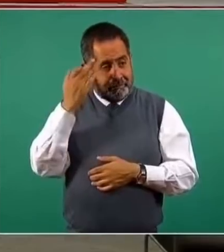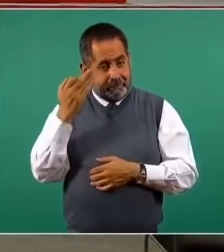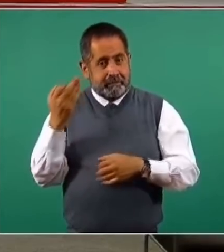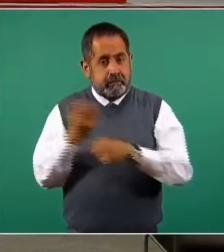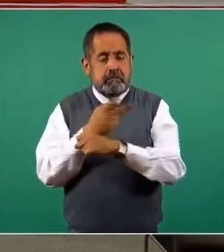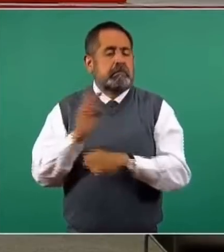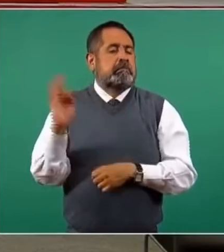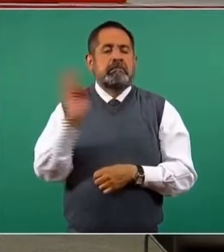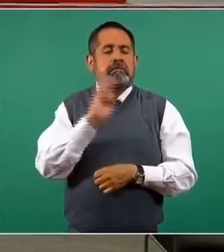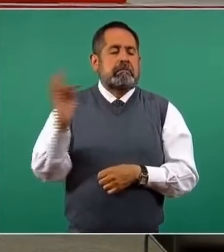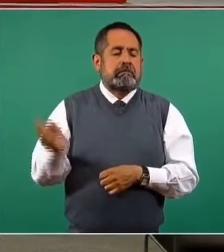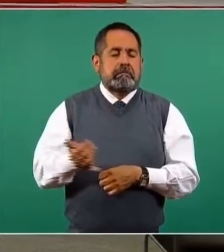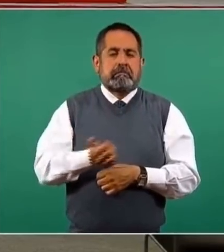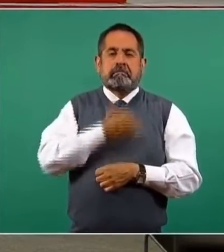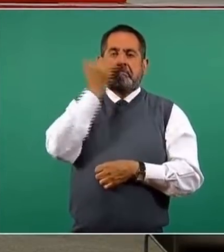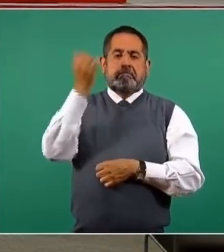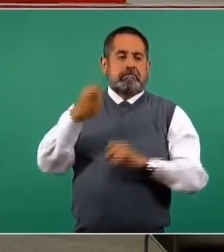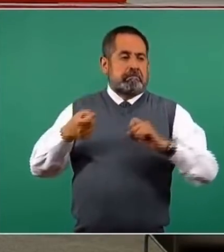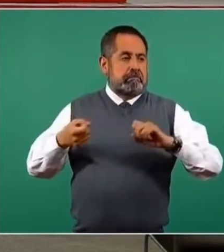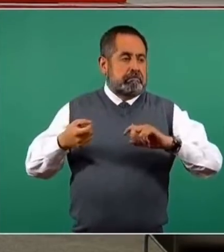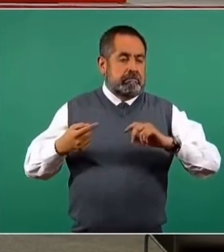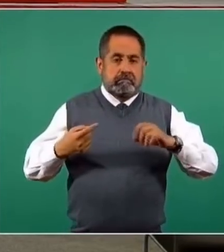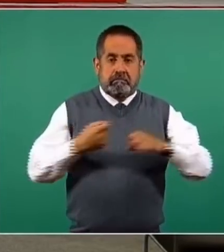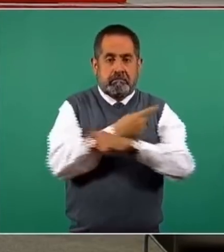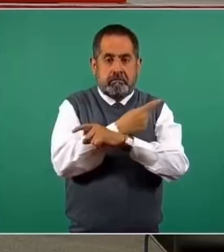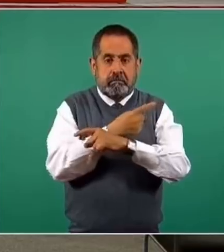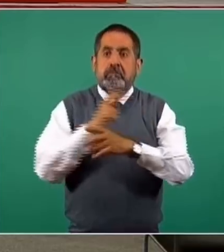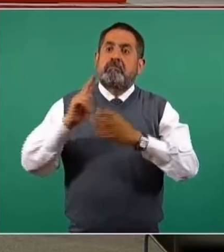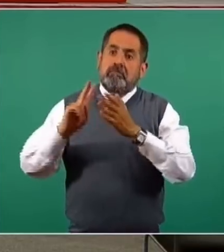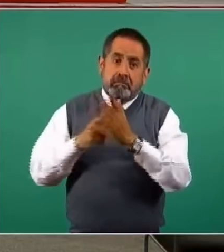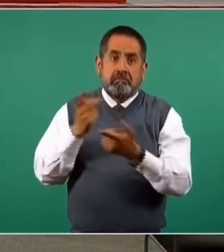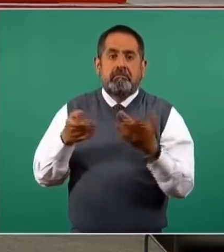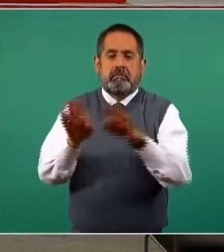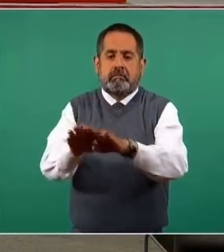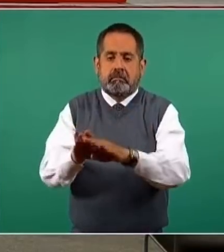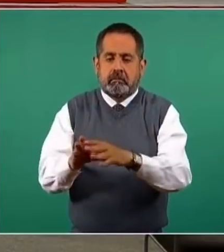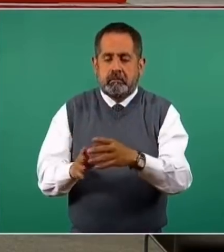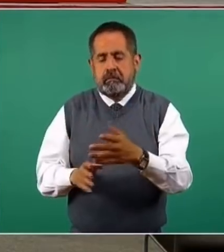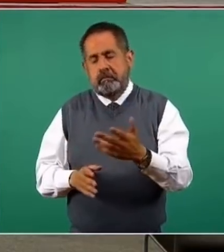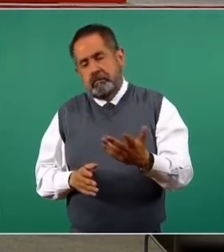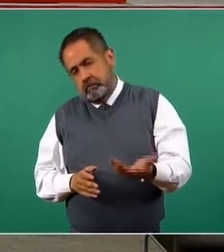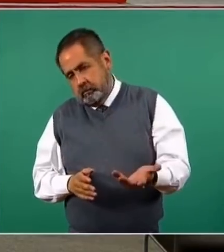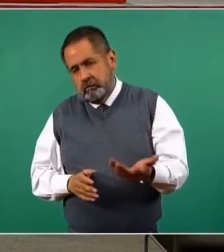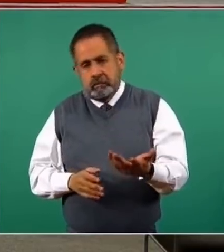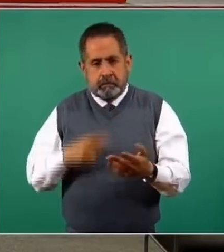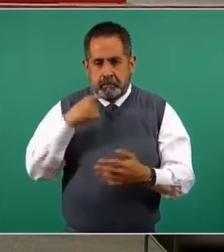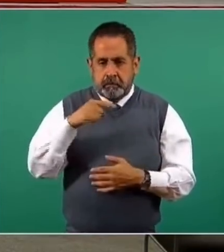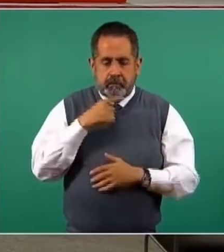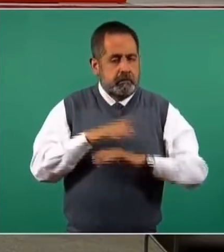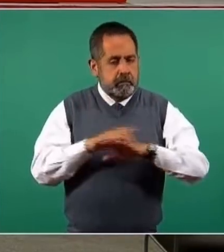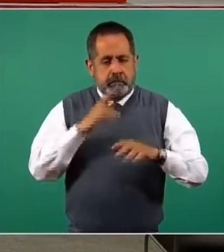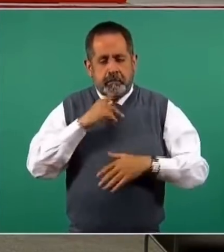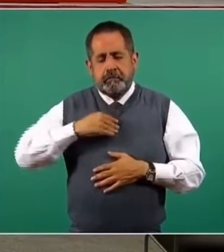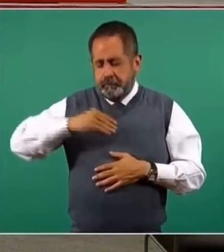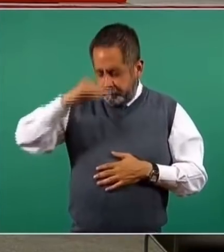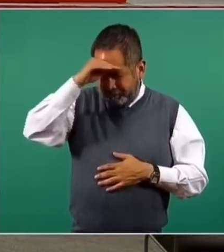fuera no deseada, tendríamos que volver a cerrar, por lo menos parcialmente. Entonces, todo esto lo